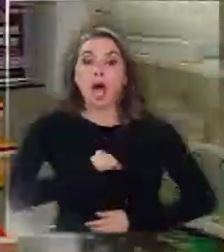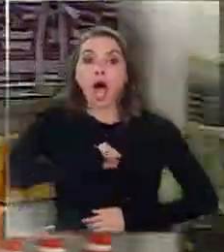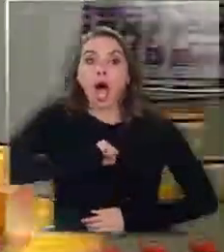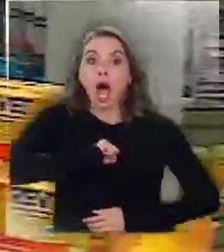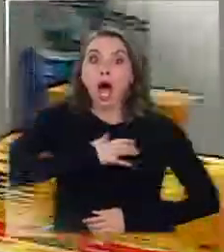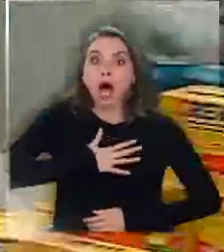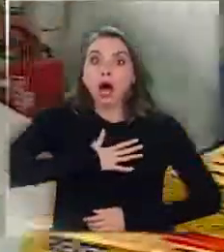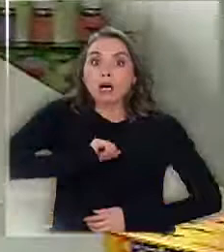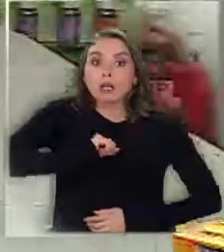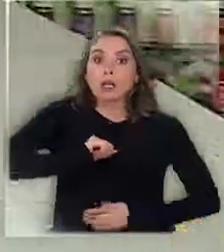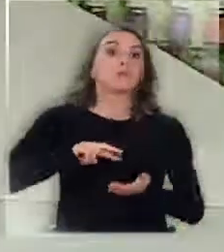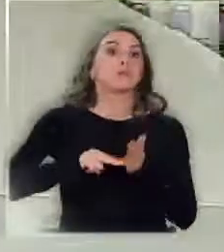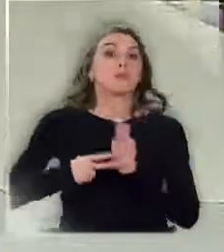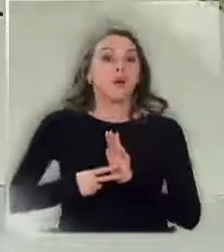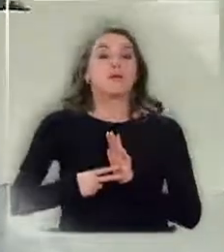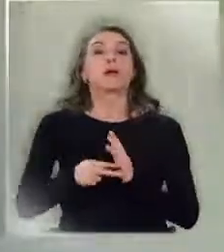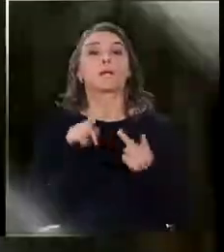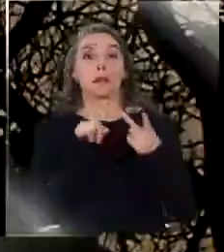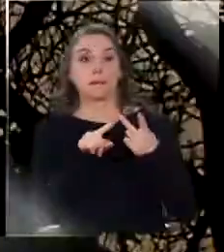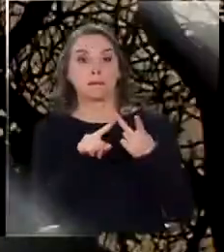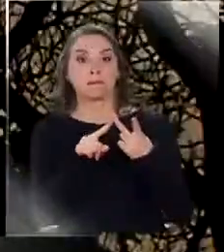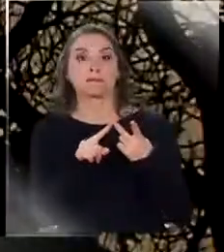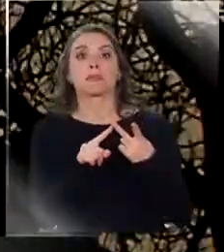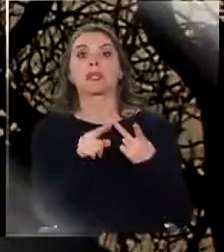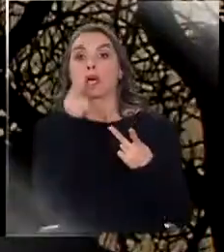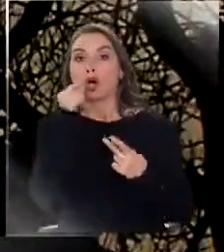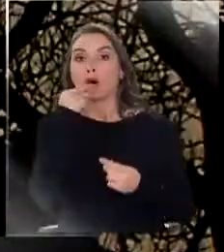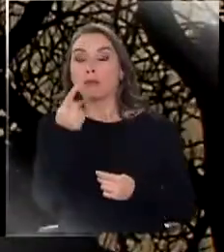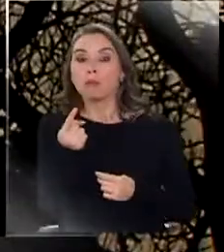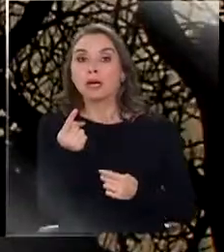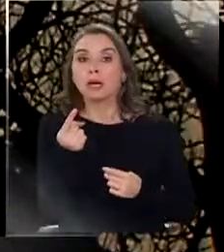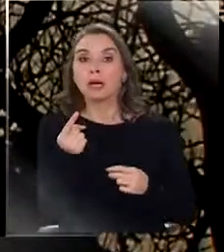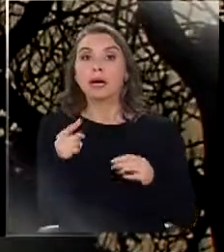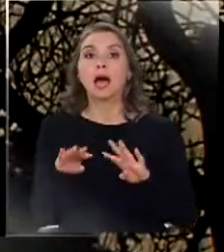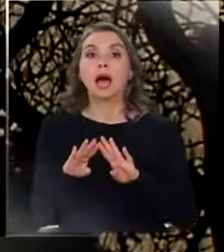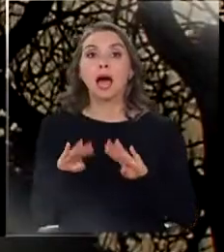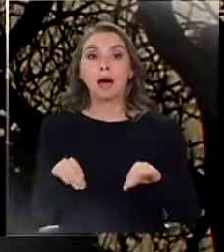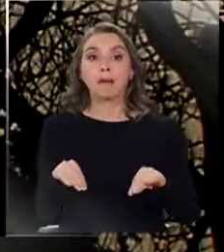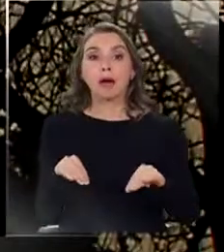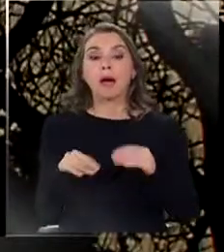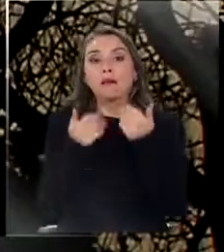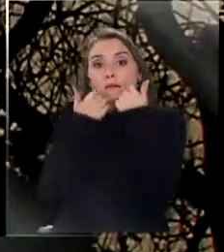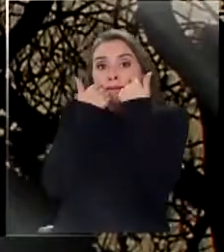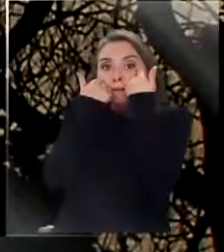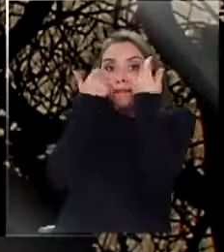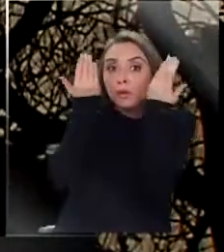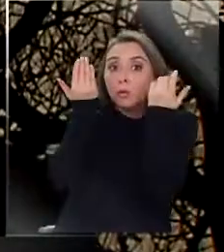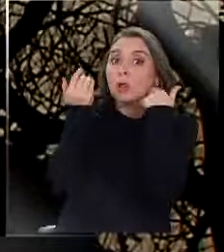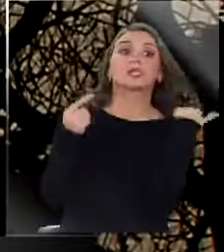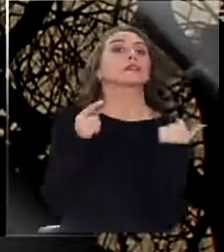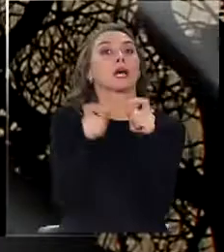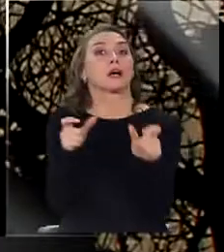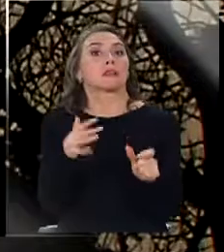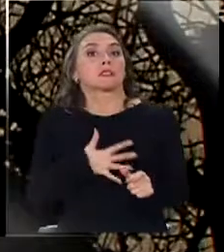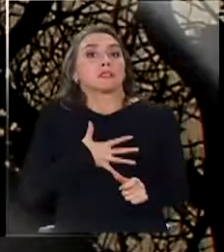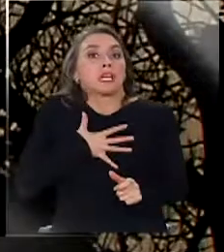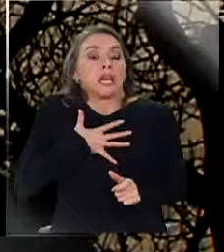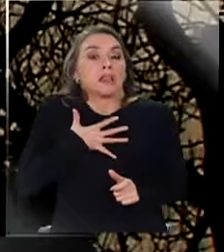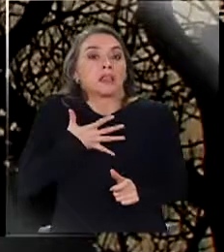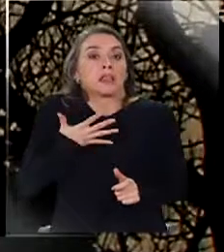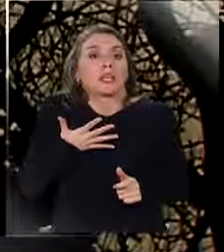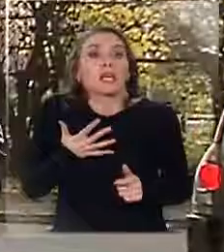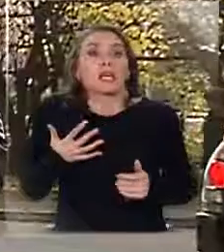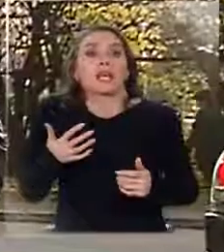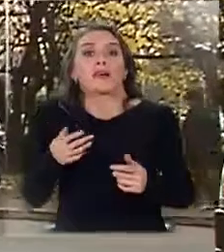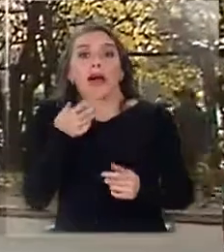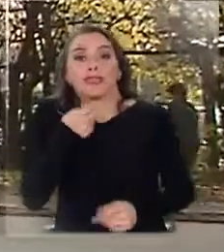problemas cardíacos, traía... Y aparte, la vergüenza, en verdad, uno se siente igual incómodo en el